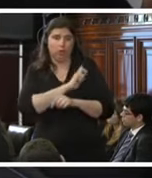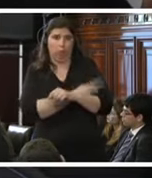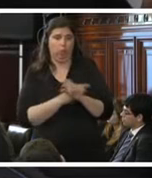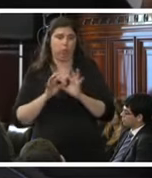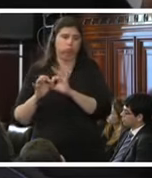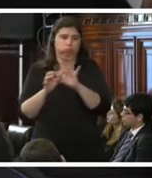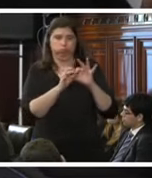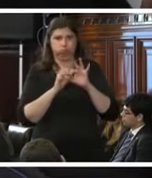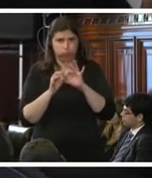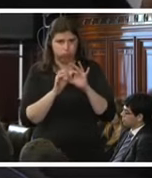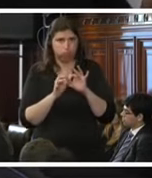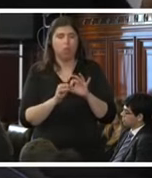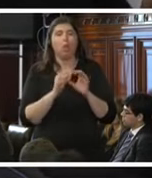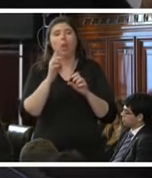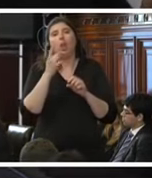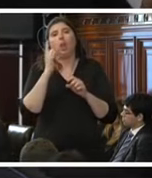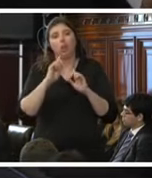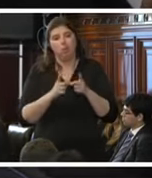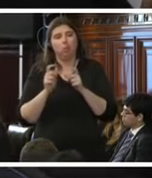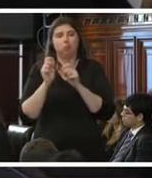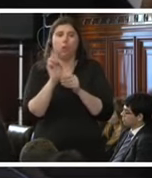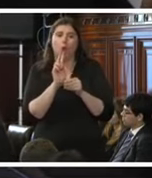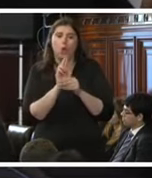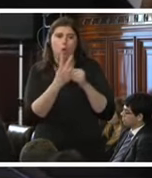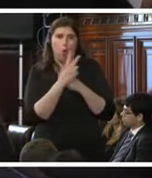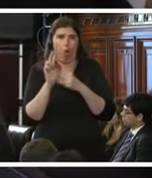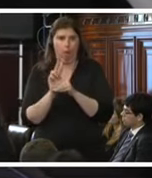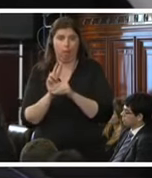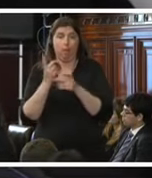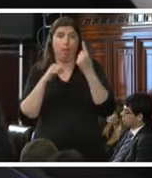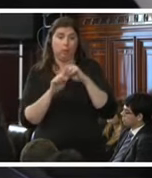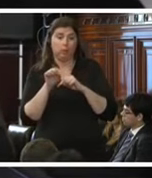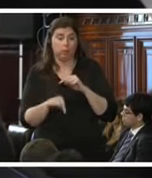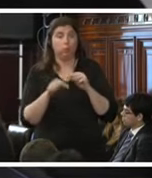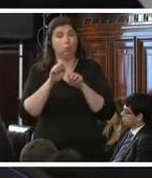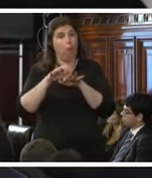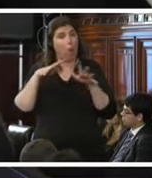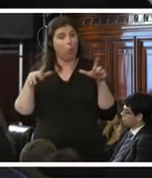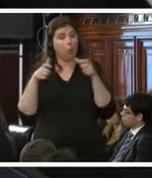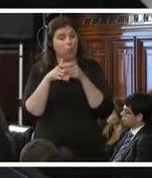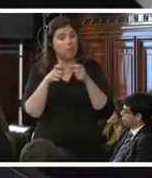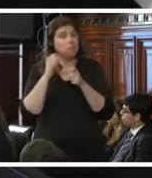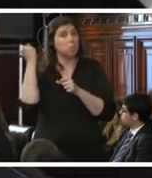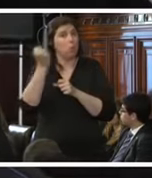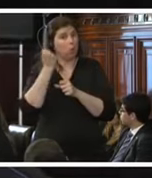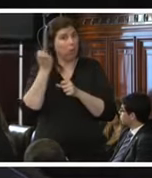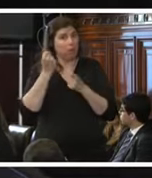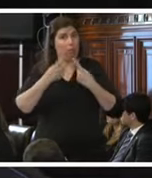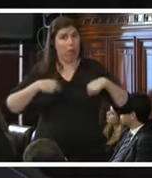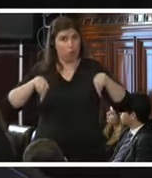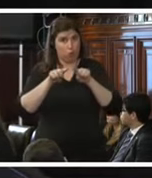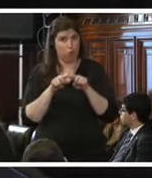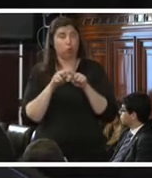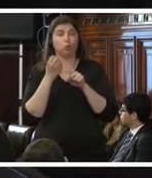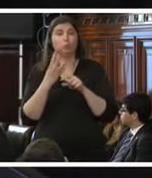facultades extraordinarias o a la suma del poder público. Esta es una audiencia sumamente relevante para nosotros. Entendemos que es una audiencia de